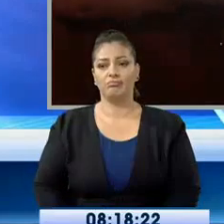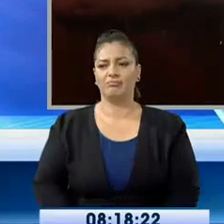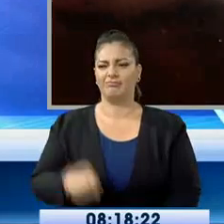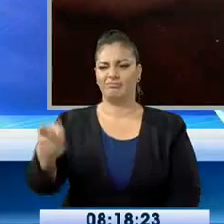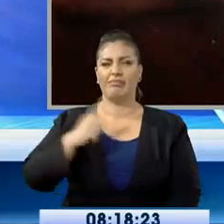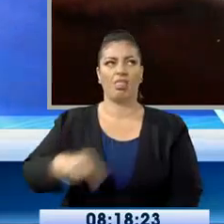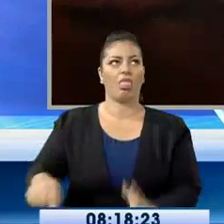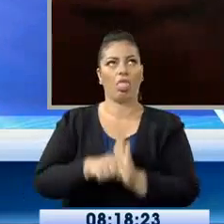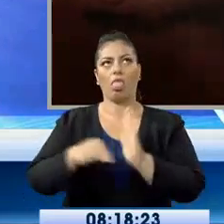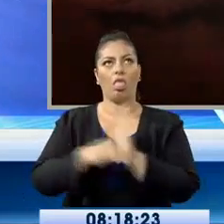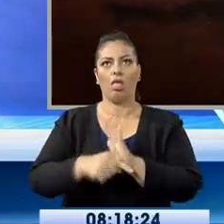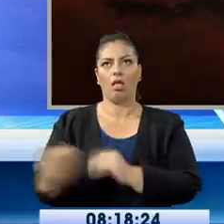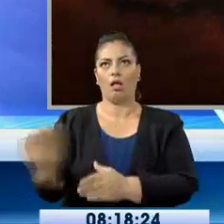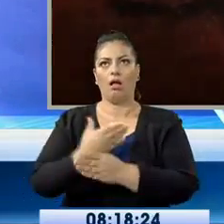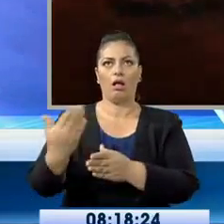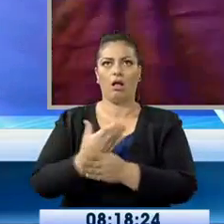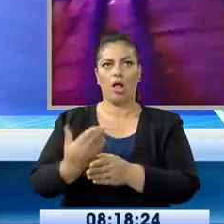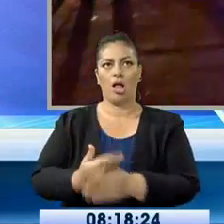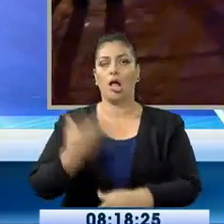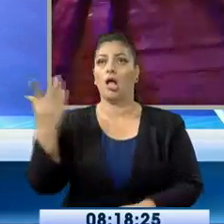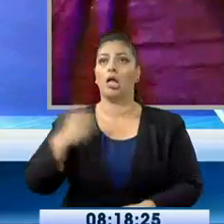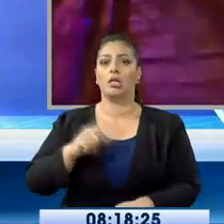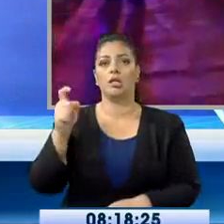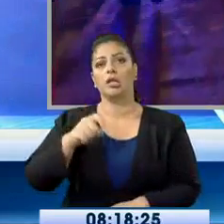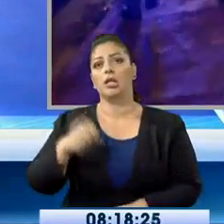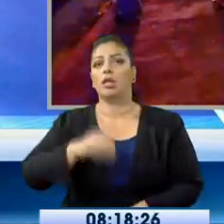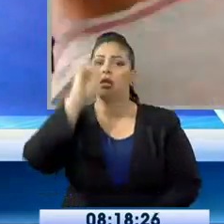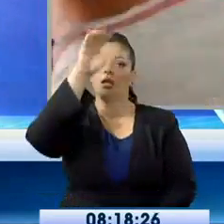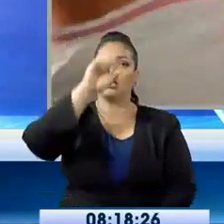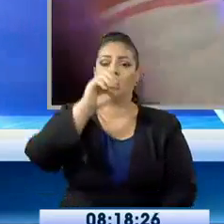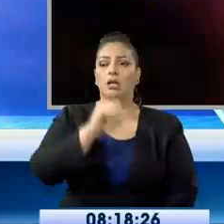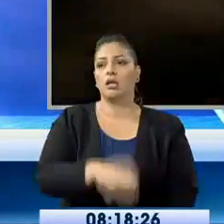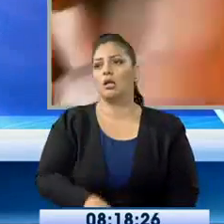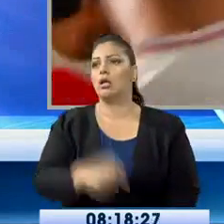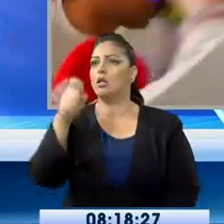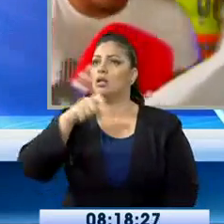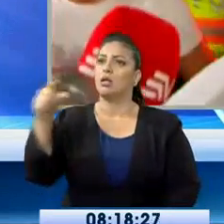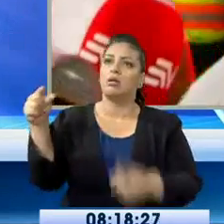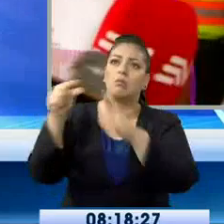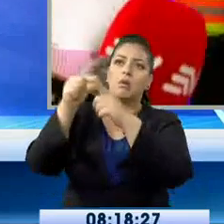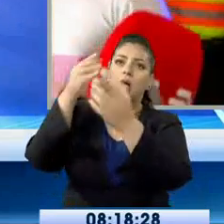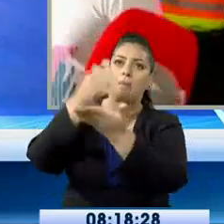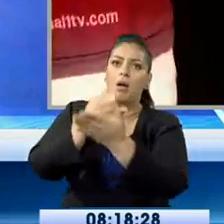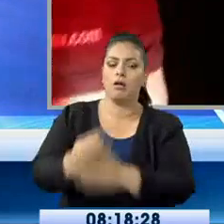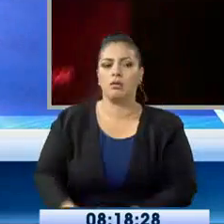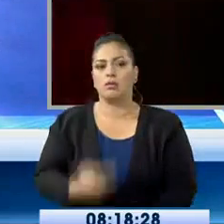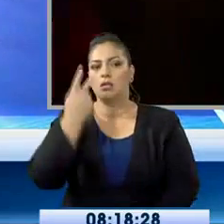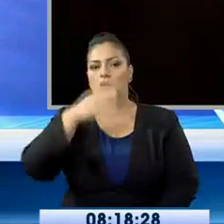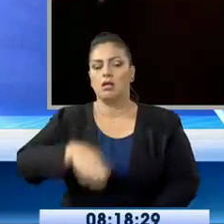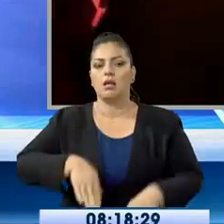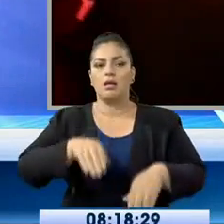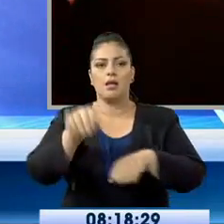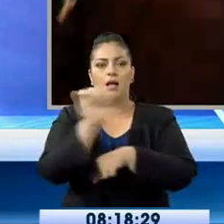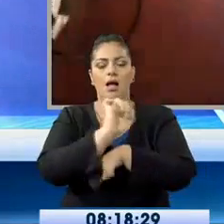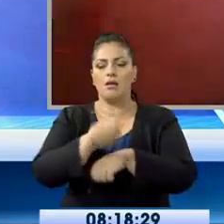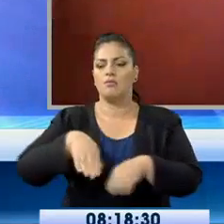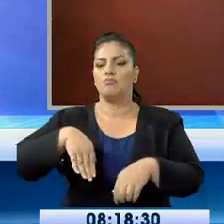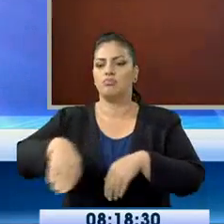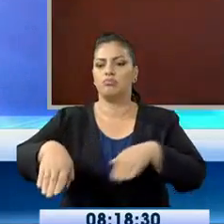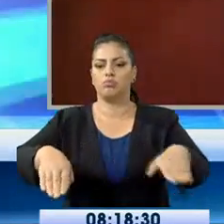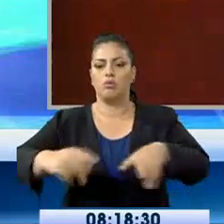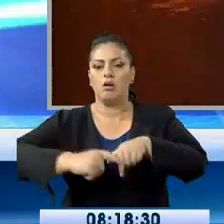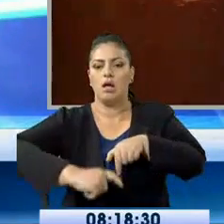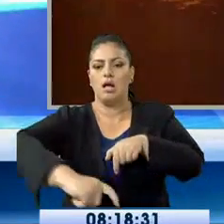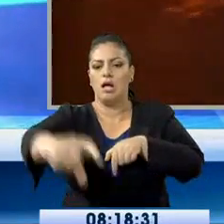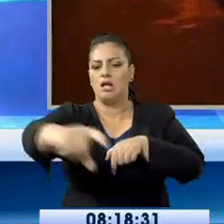Las señales en los parterres, las señales en esos que le llamo yo hilo dental, que le llaman ellos separadores